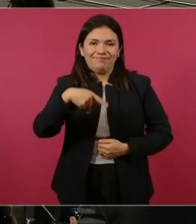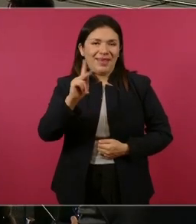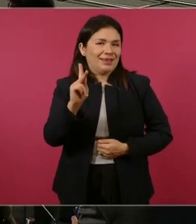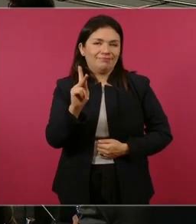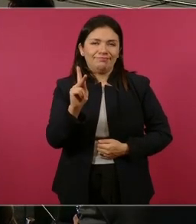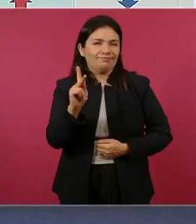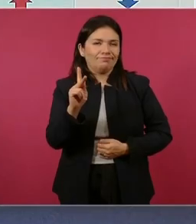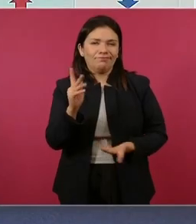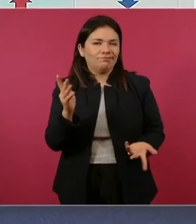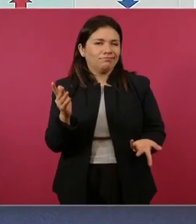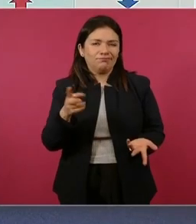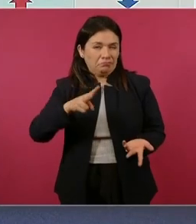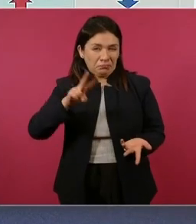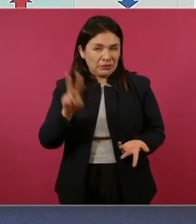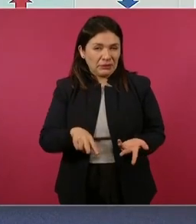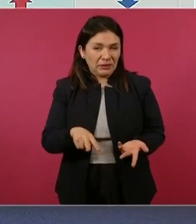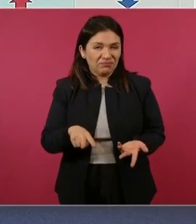completamente